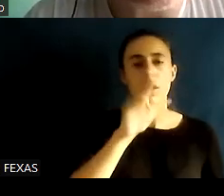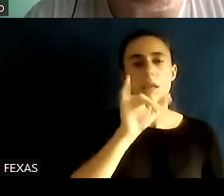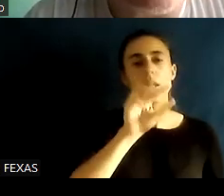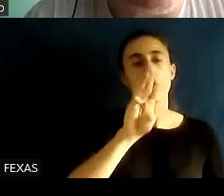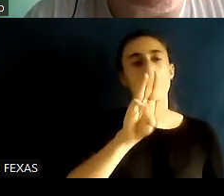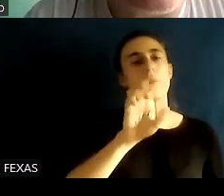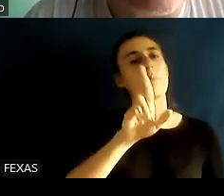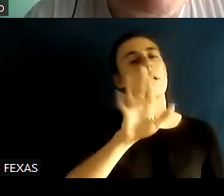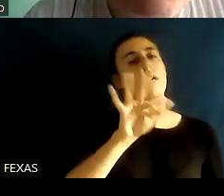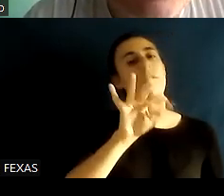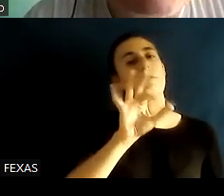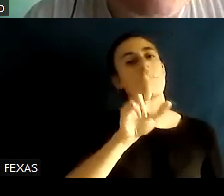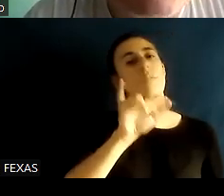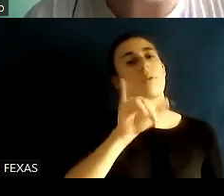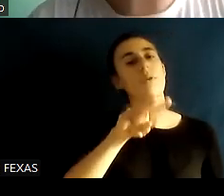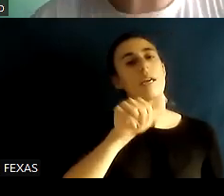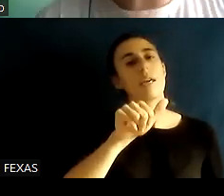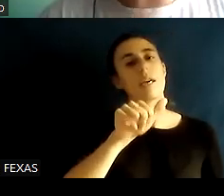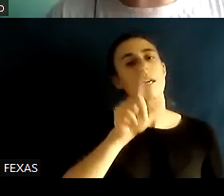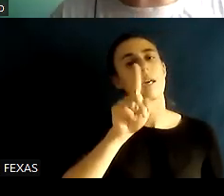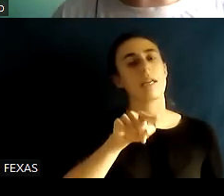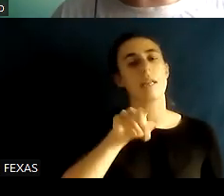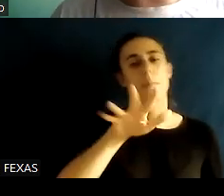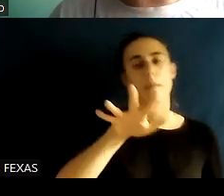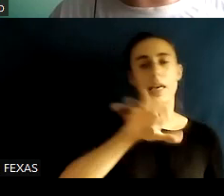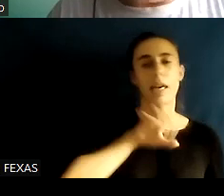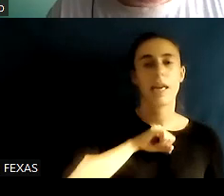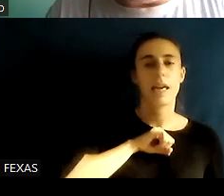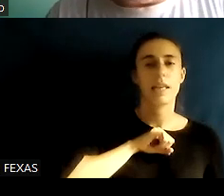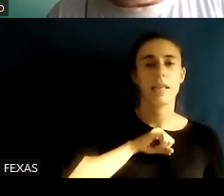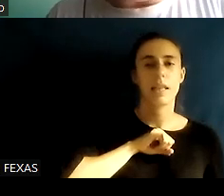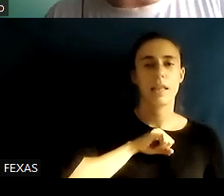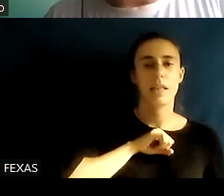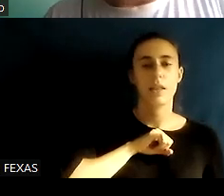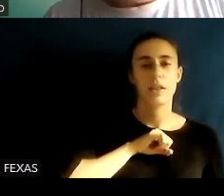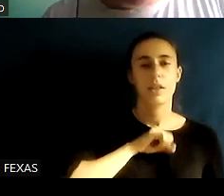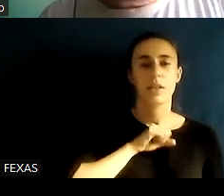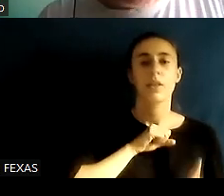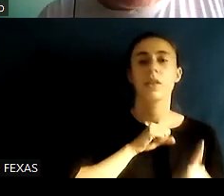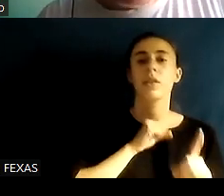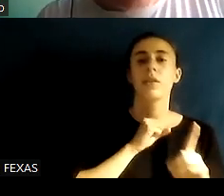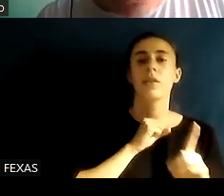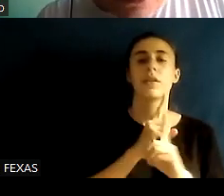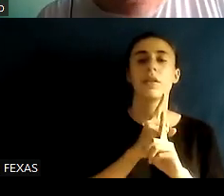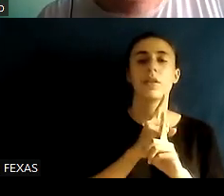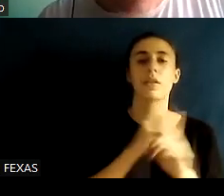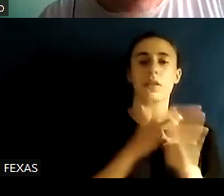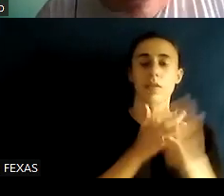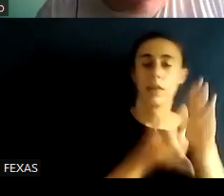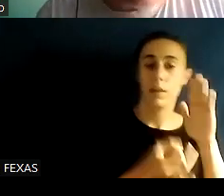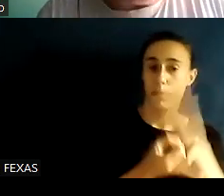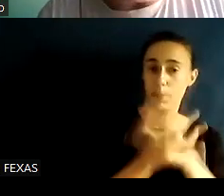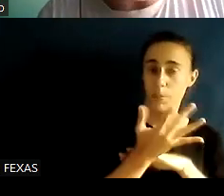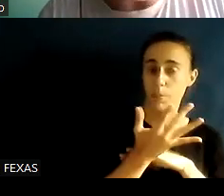como inhibidor de la recaptación mixto de serotonina y noradrenalina. Es decir, actúa tanto sobre la producción,